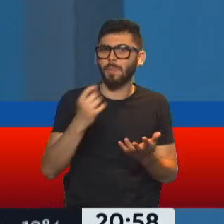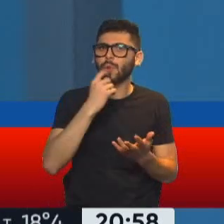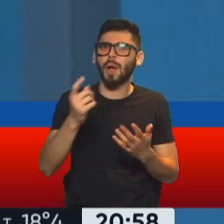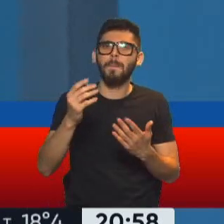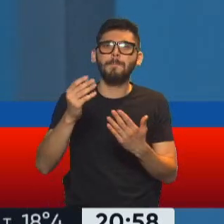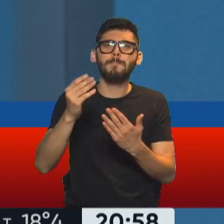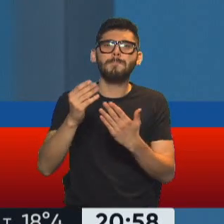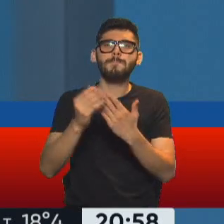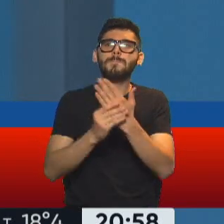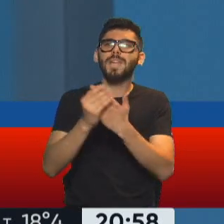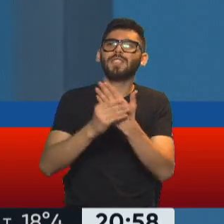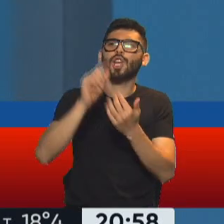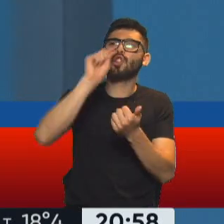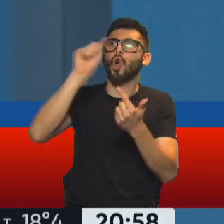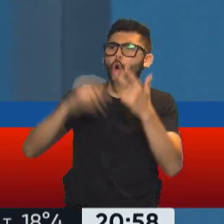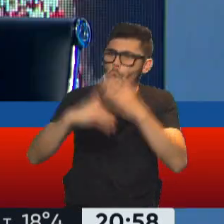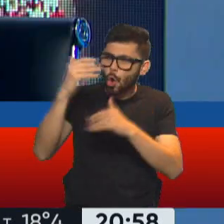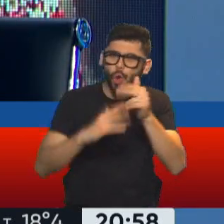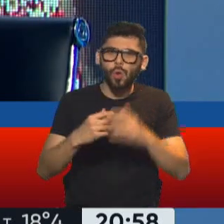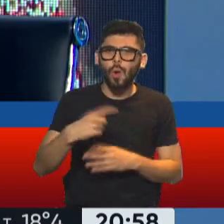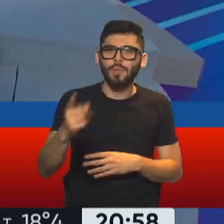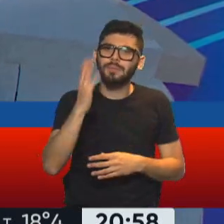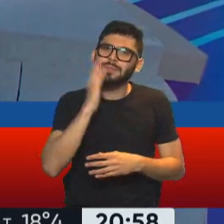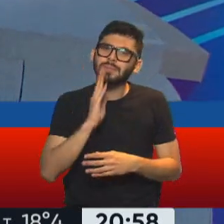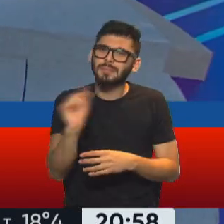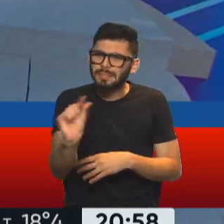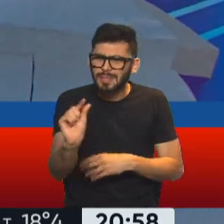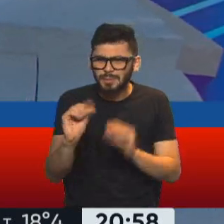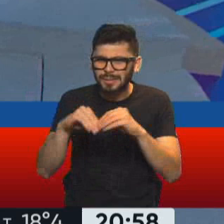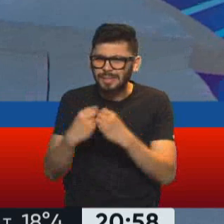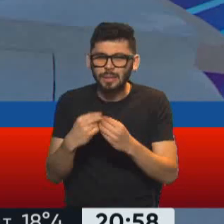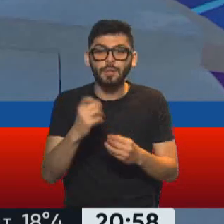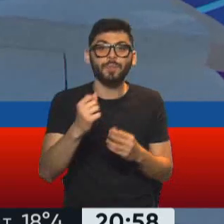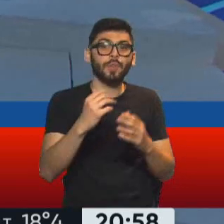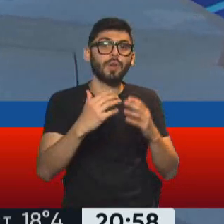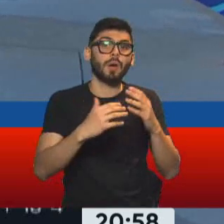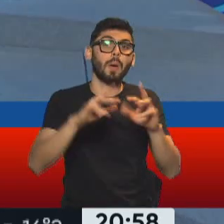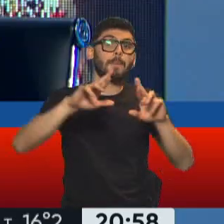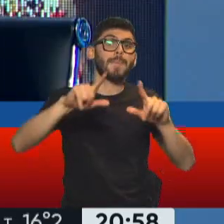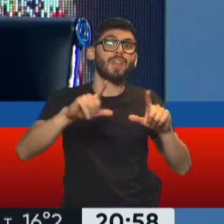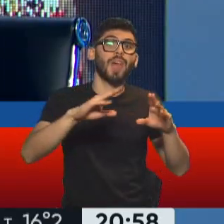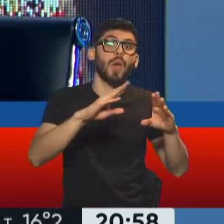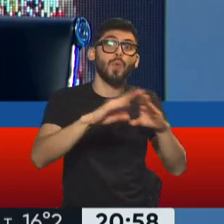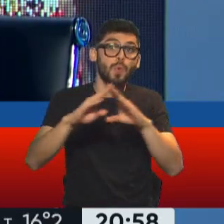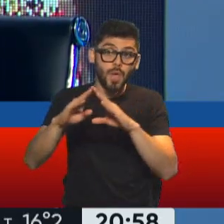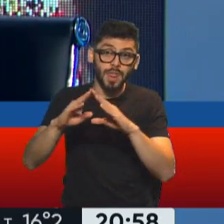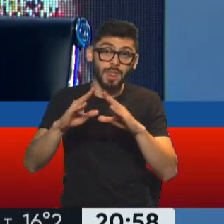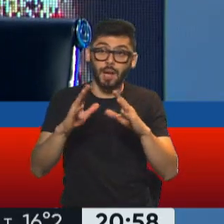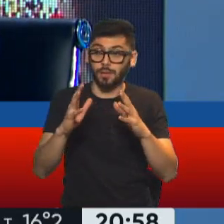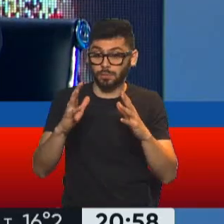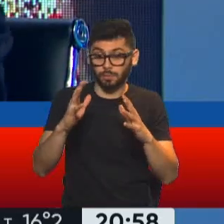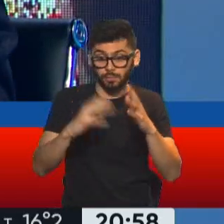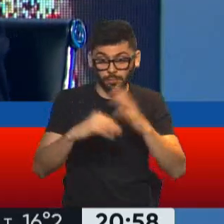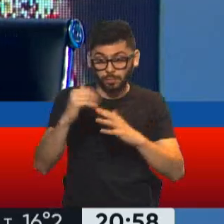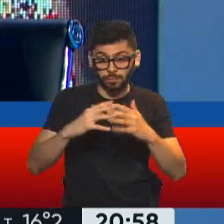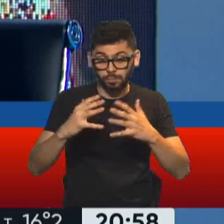ministerios que hacen obra pública? Le pido que sea breve, ministro. Muy breve, pero básicamente vivienda, con un plan de vivienda extraordinario en la historia